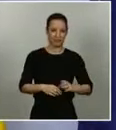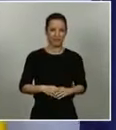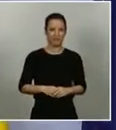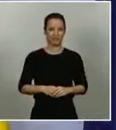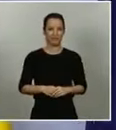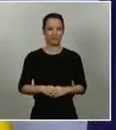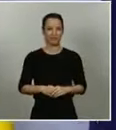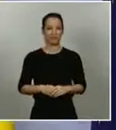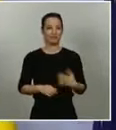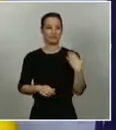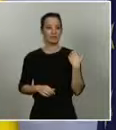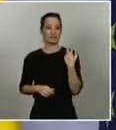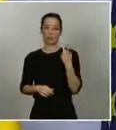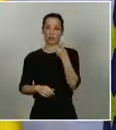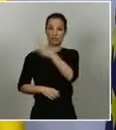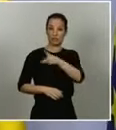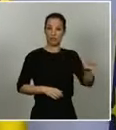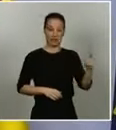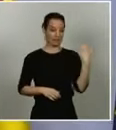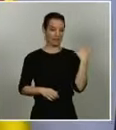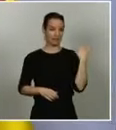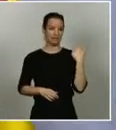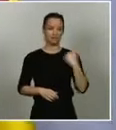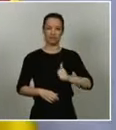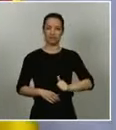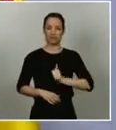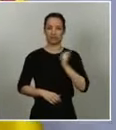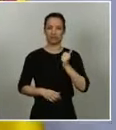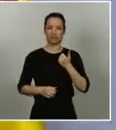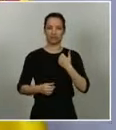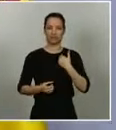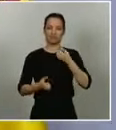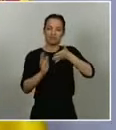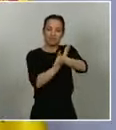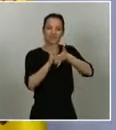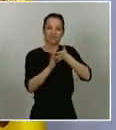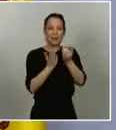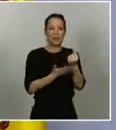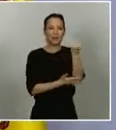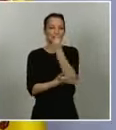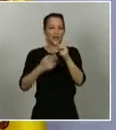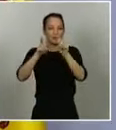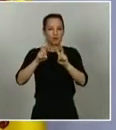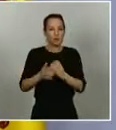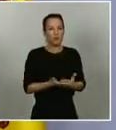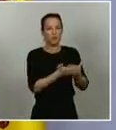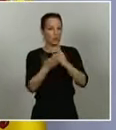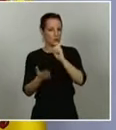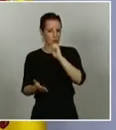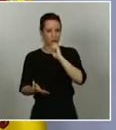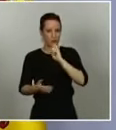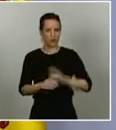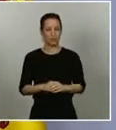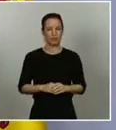tuve la oportunidad de compartir con todos ustedes el diseño de este estudio, un estudio que